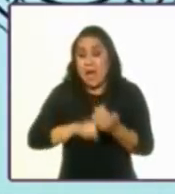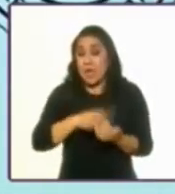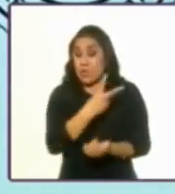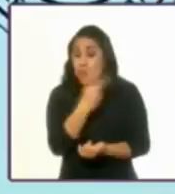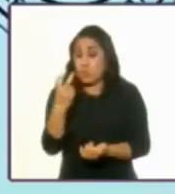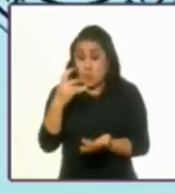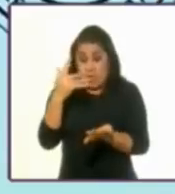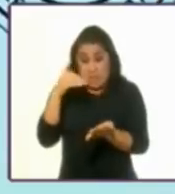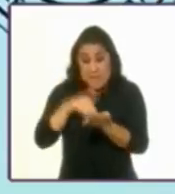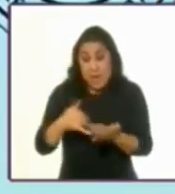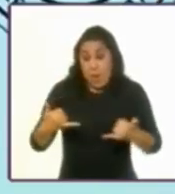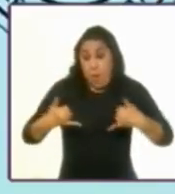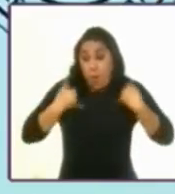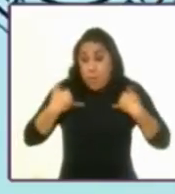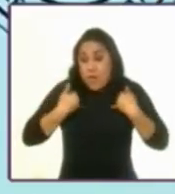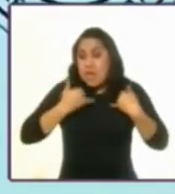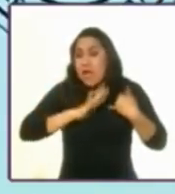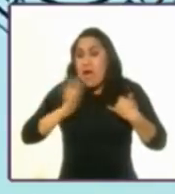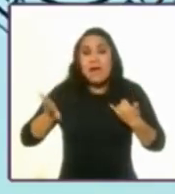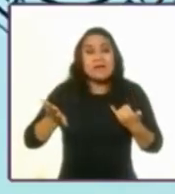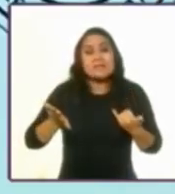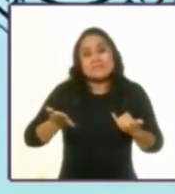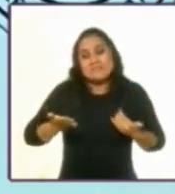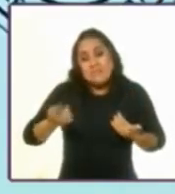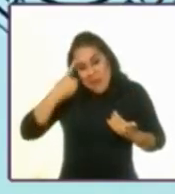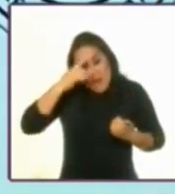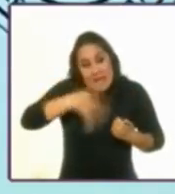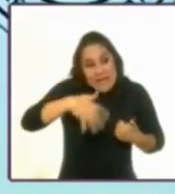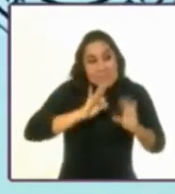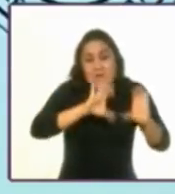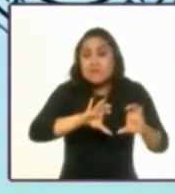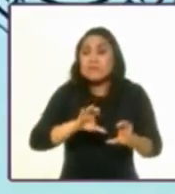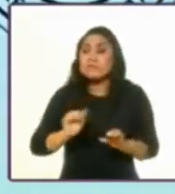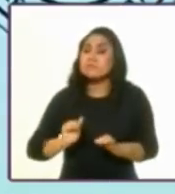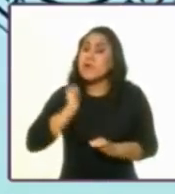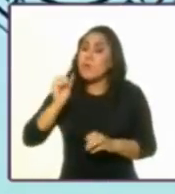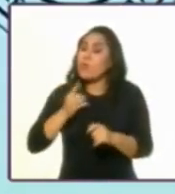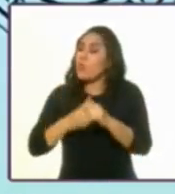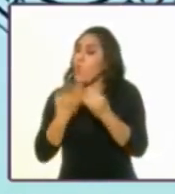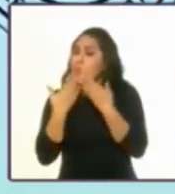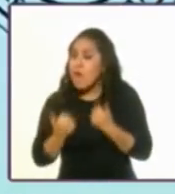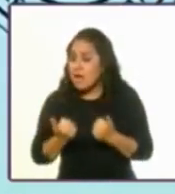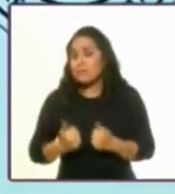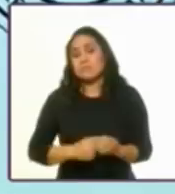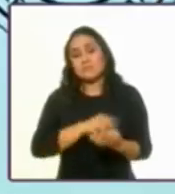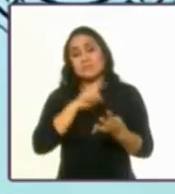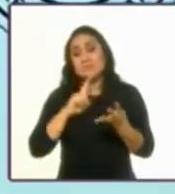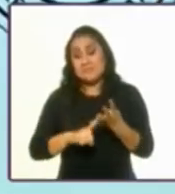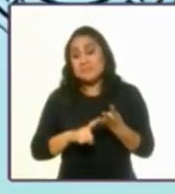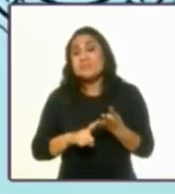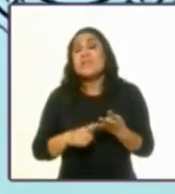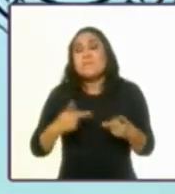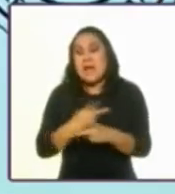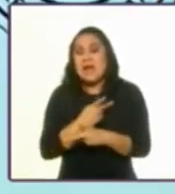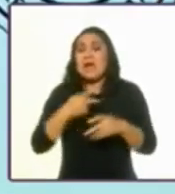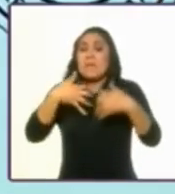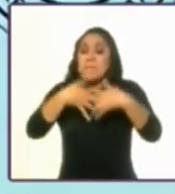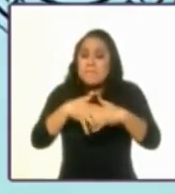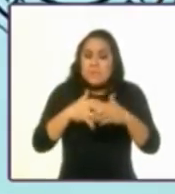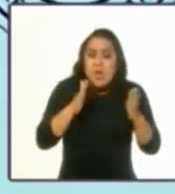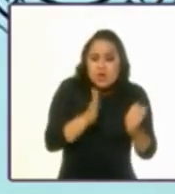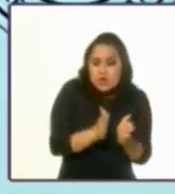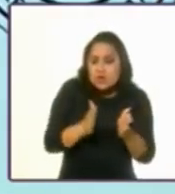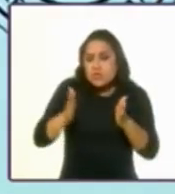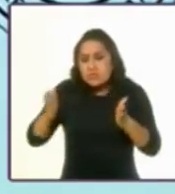cincuenta mil jóvenes que cada año salen a la calle de esta ciudad a buscar empleo 4 no hemos logrado que las pequeñas micro medianas